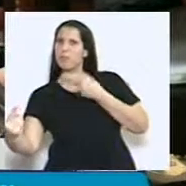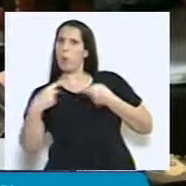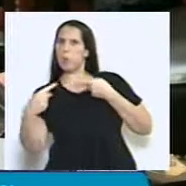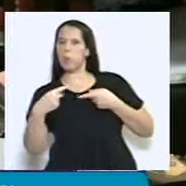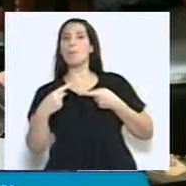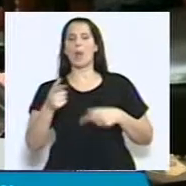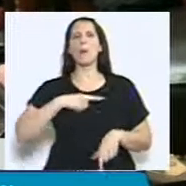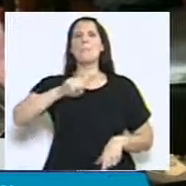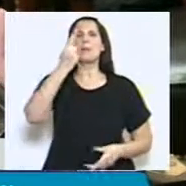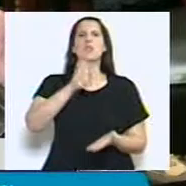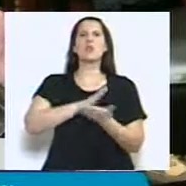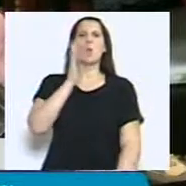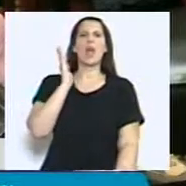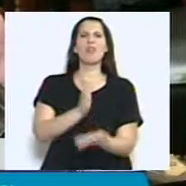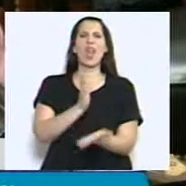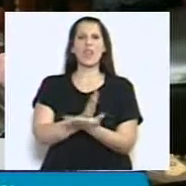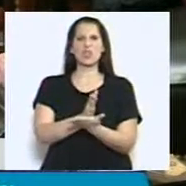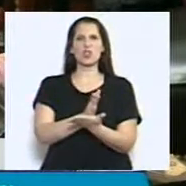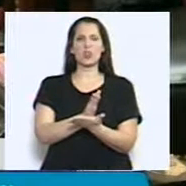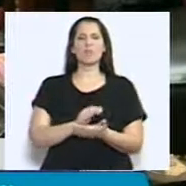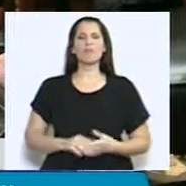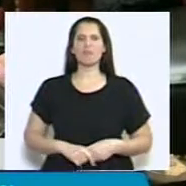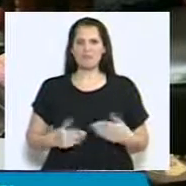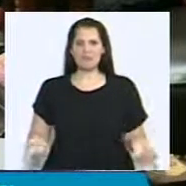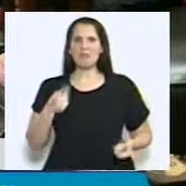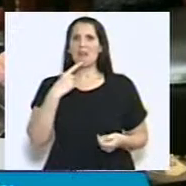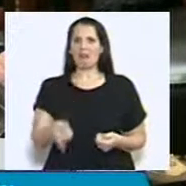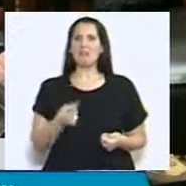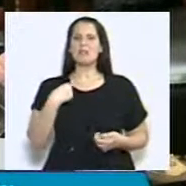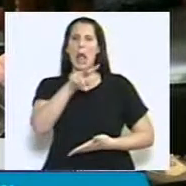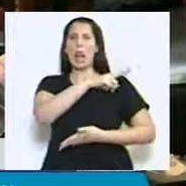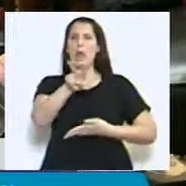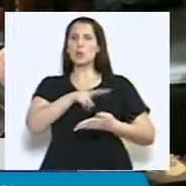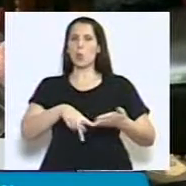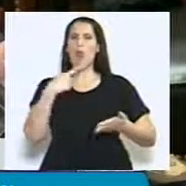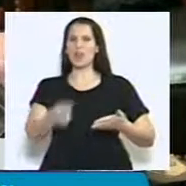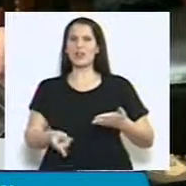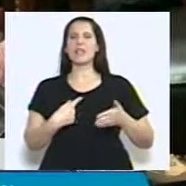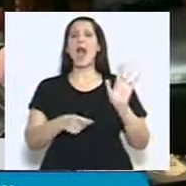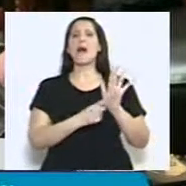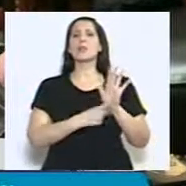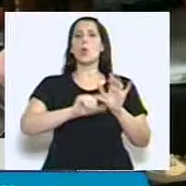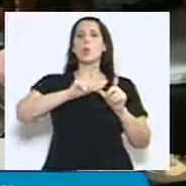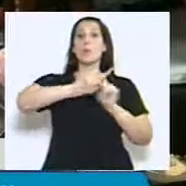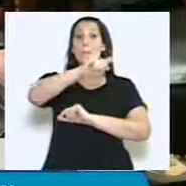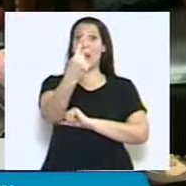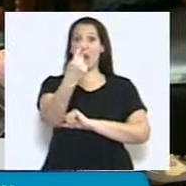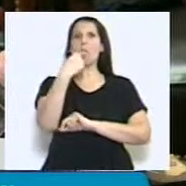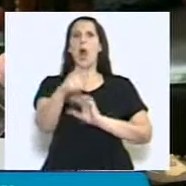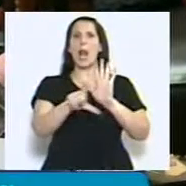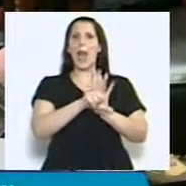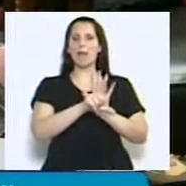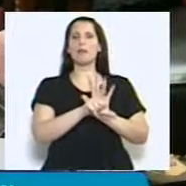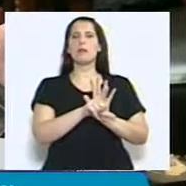tiene que ver con el derecho de huelga. Basta la mera lectura del artículo primero de esta